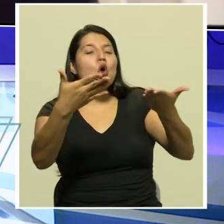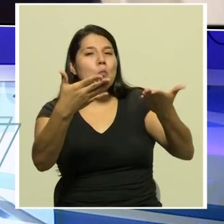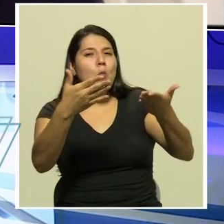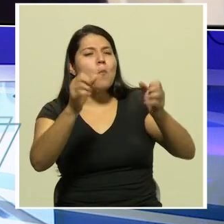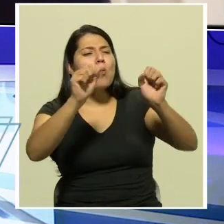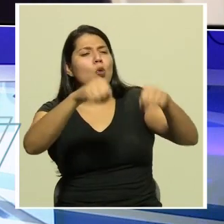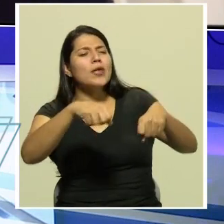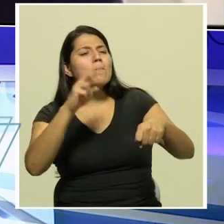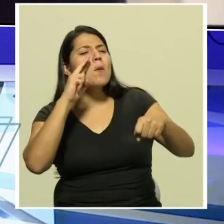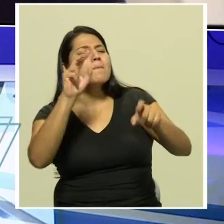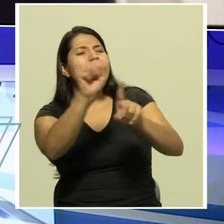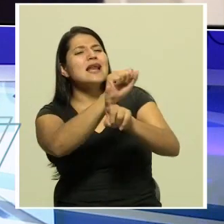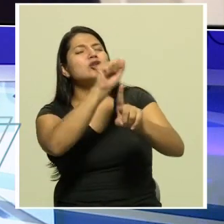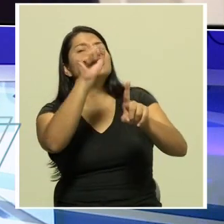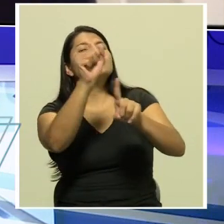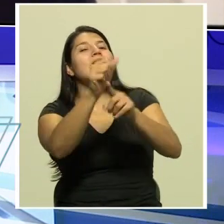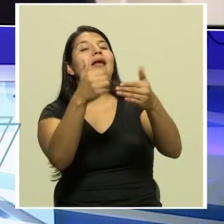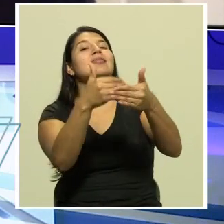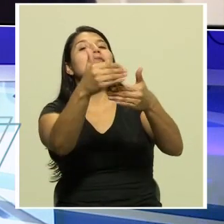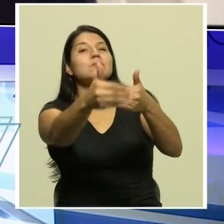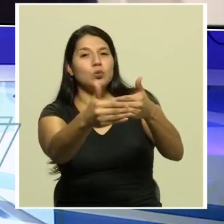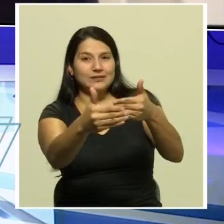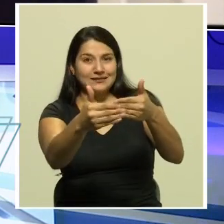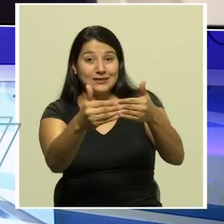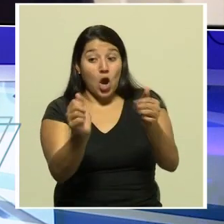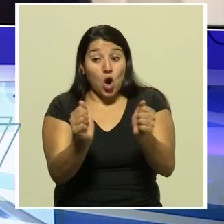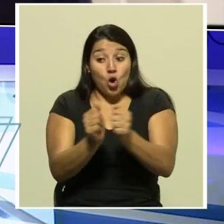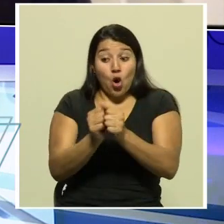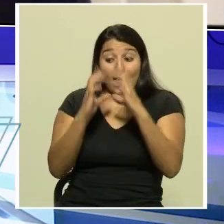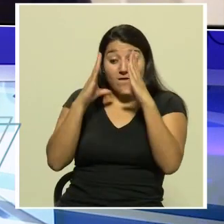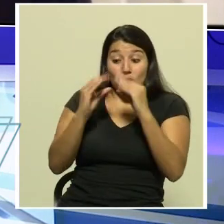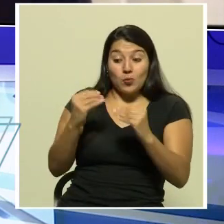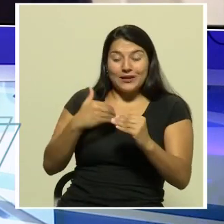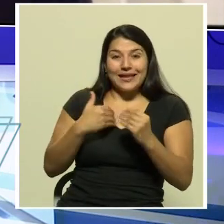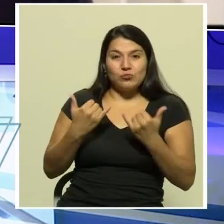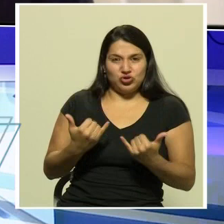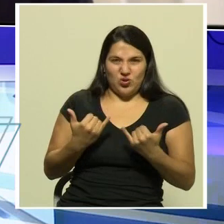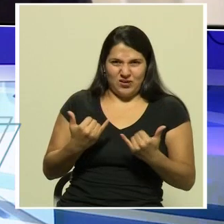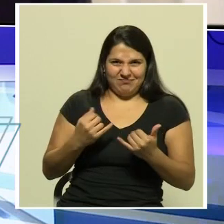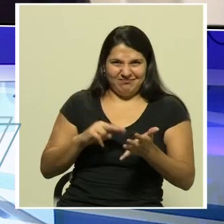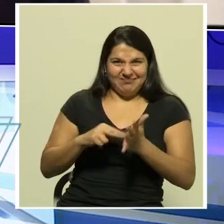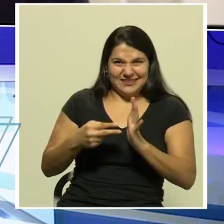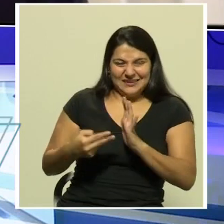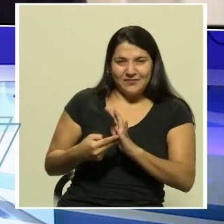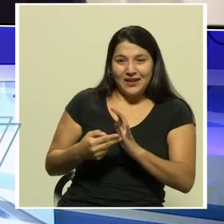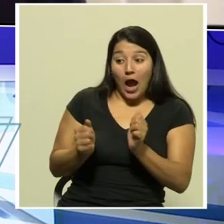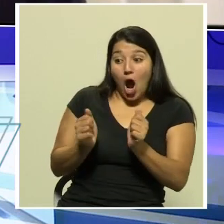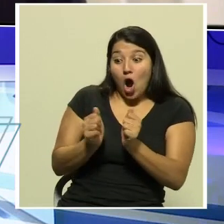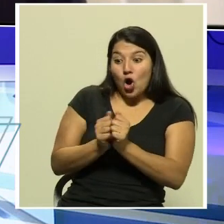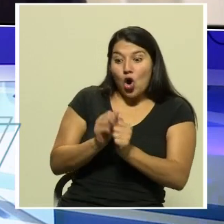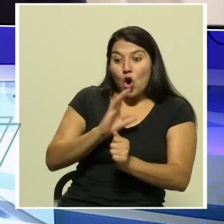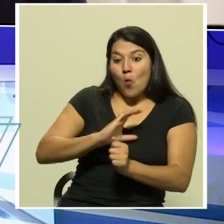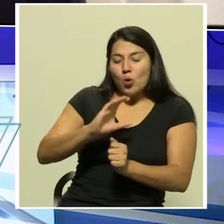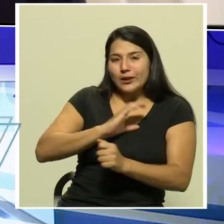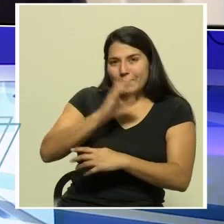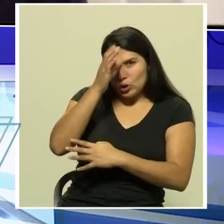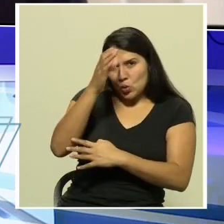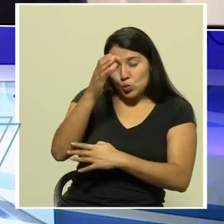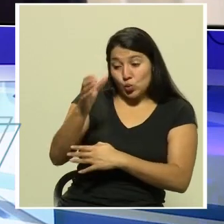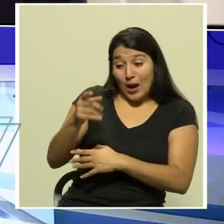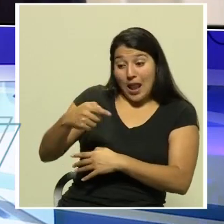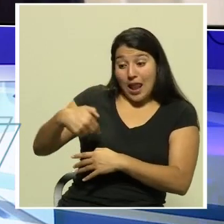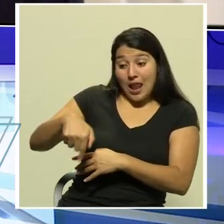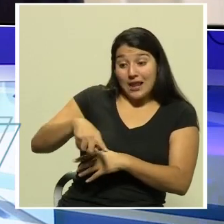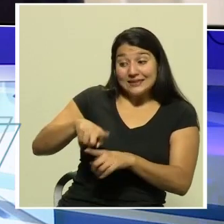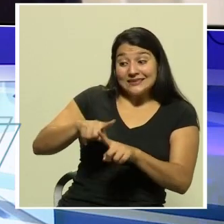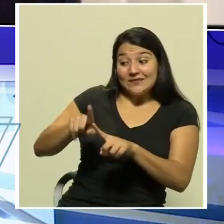explicar la sociedad a partir de los datos que tenemos y qué nos dice eso sobre el comportamiento cultural de los distintos grupos sociales. Hoy